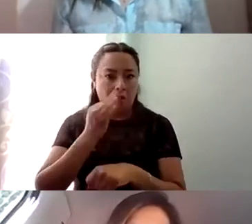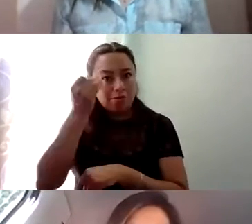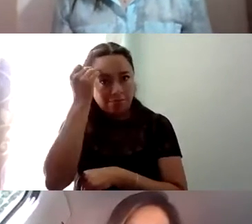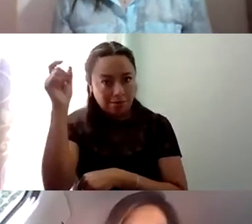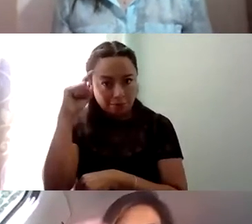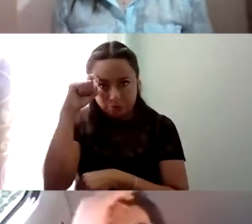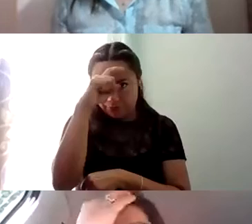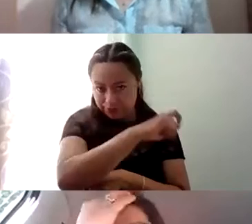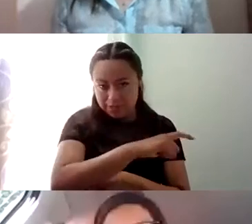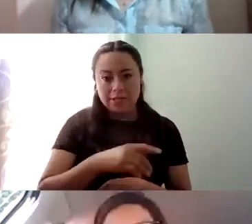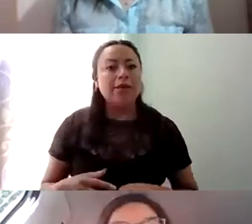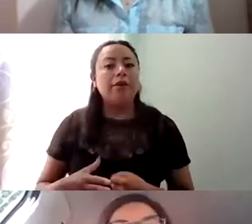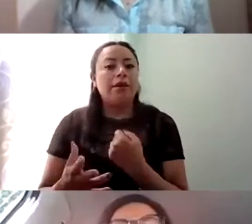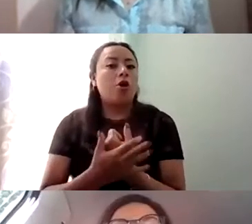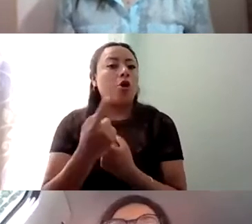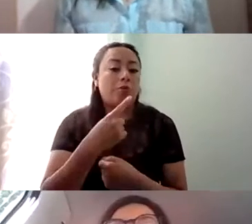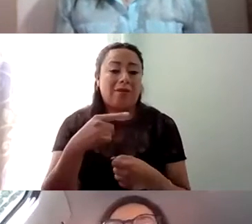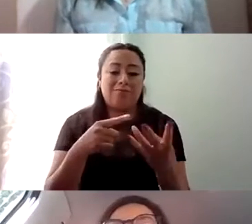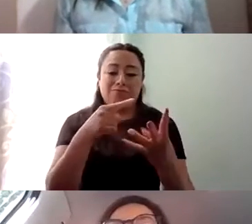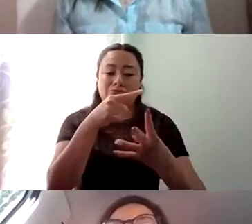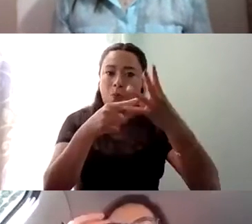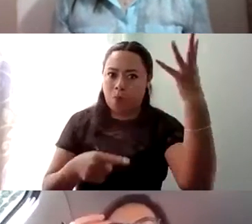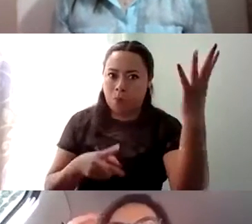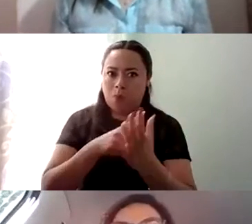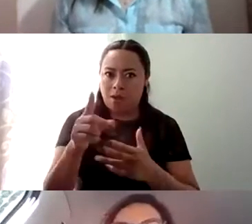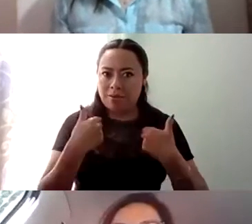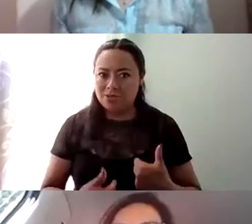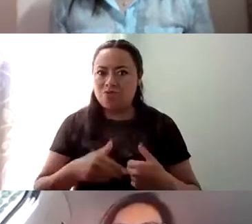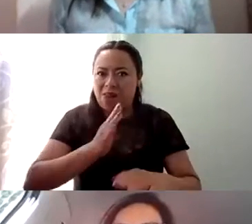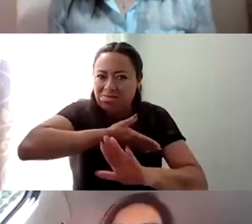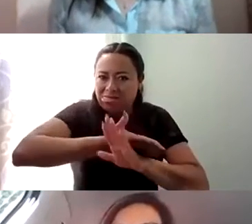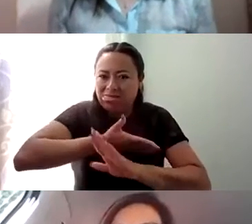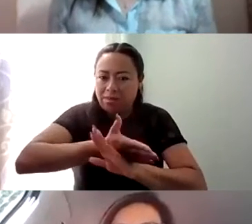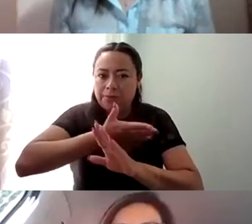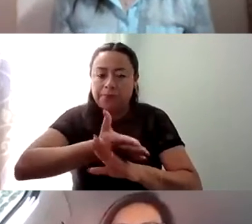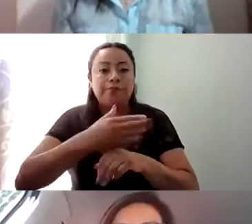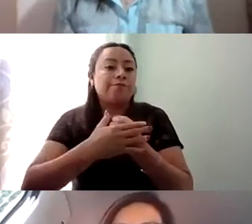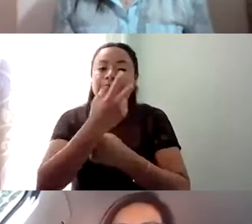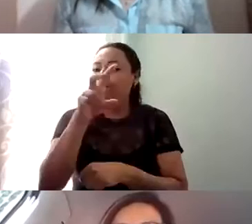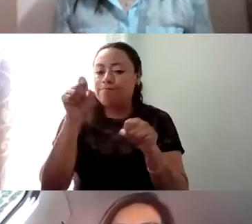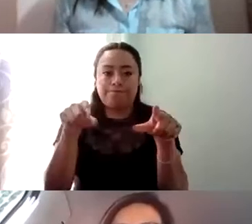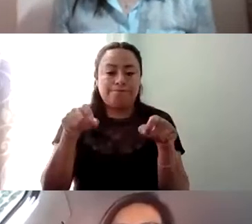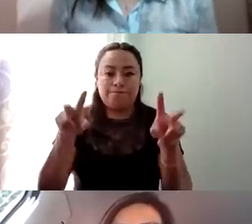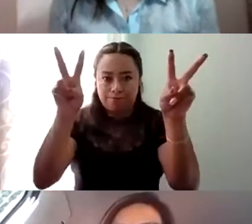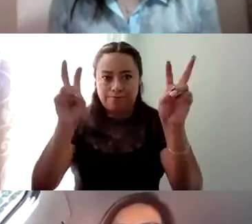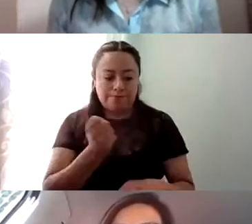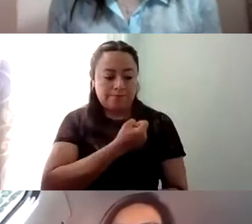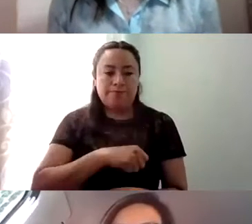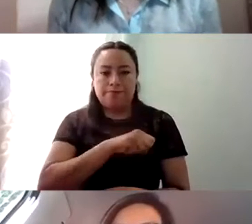donde un gran número de derechos humanos están siendo violentados por la misma situación de salud